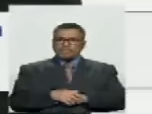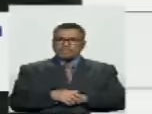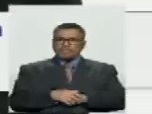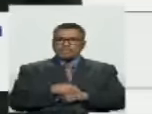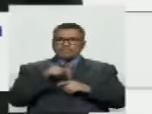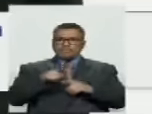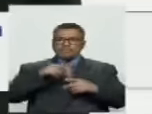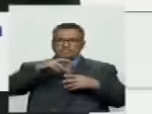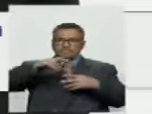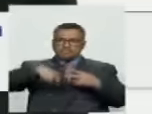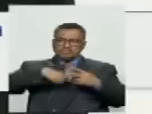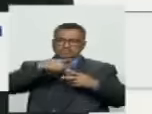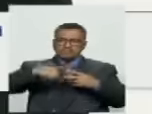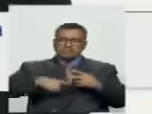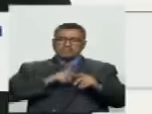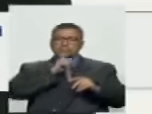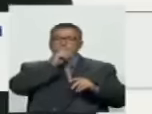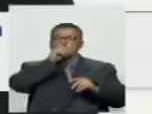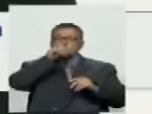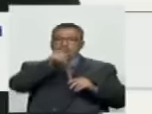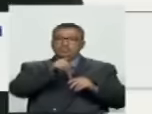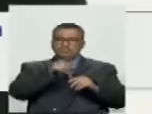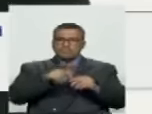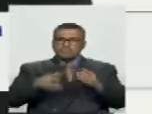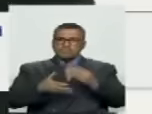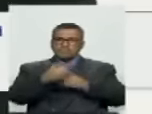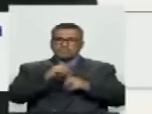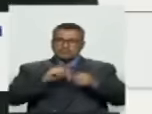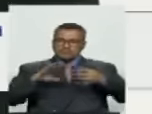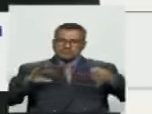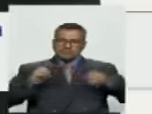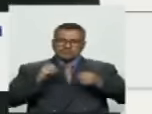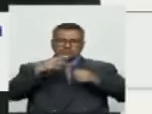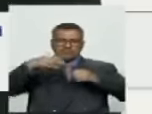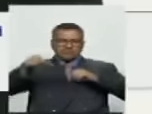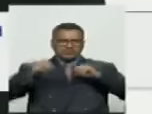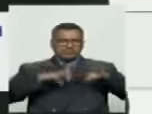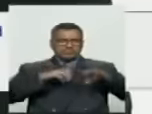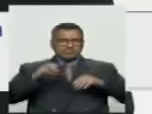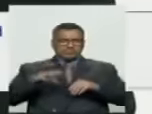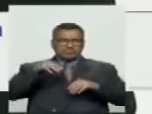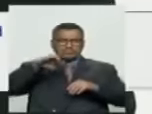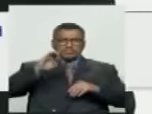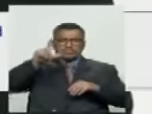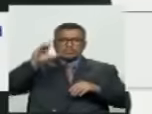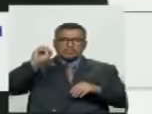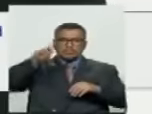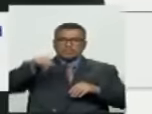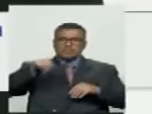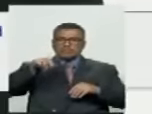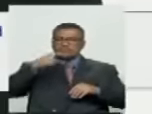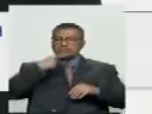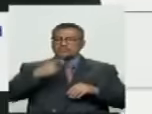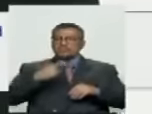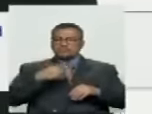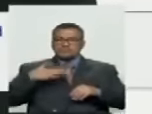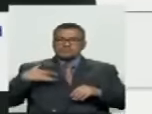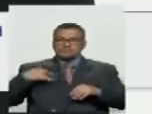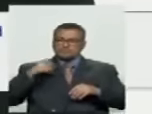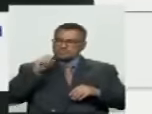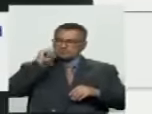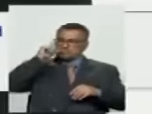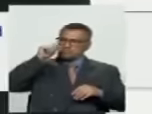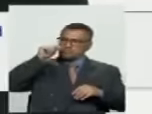esa espiral del silencio y el cajón de resonancia. Pero Elon Musk dice que se siente